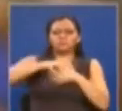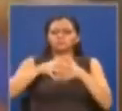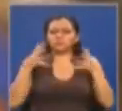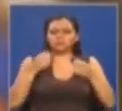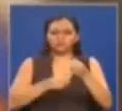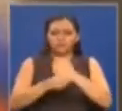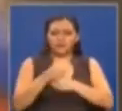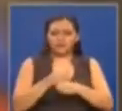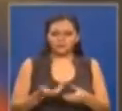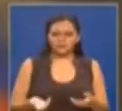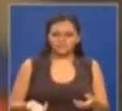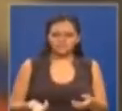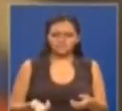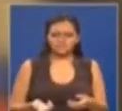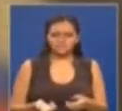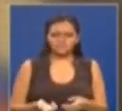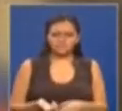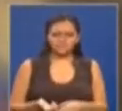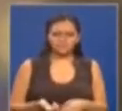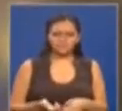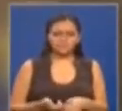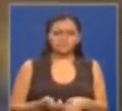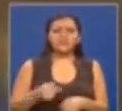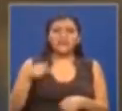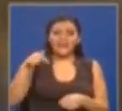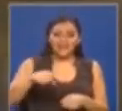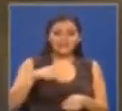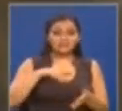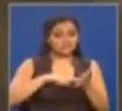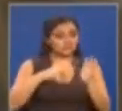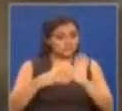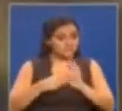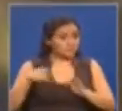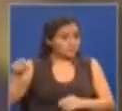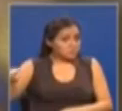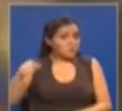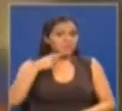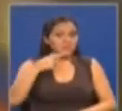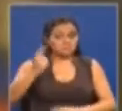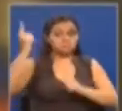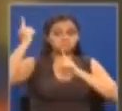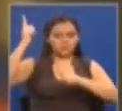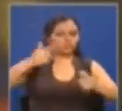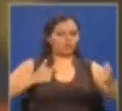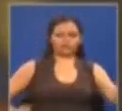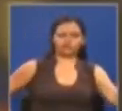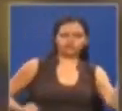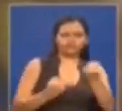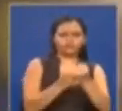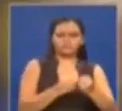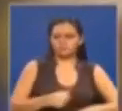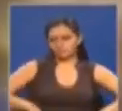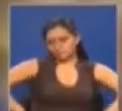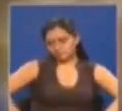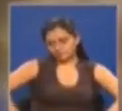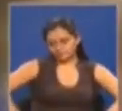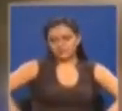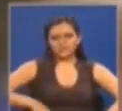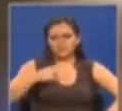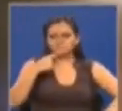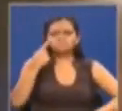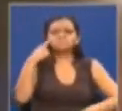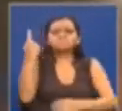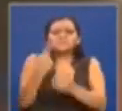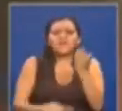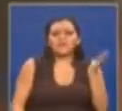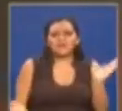Cuando, no sé, pues, si es una muestra de apoyo que me parece inoportuna, impertinente, y Dios no quiera, quiere hacer